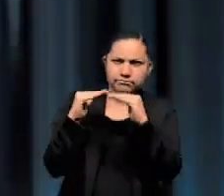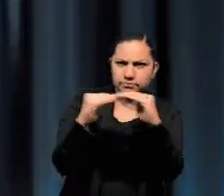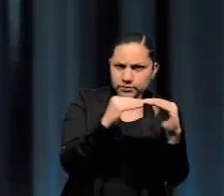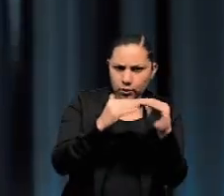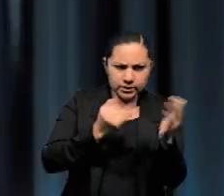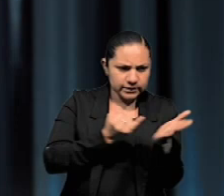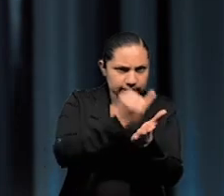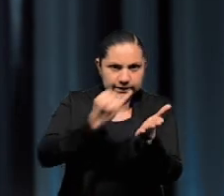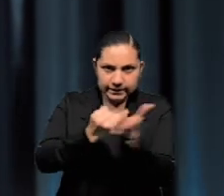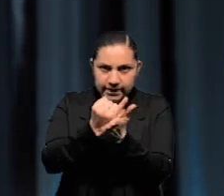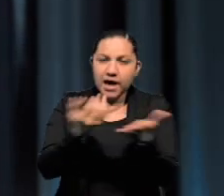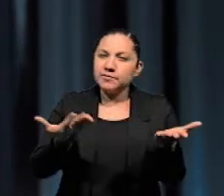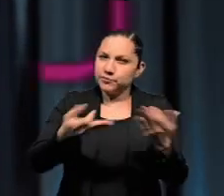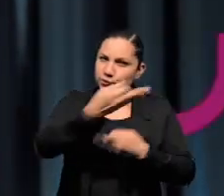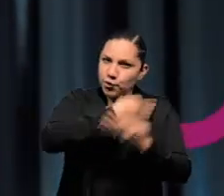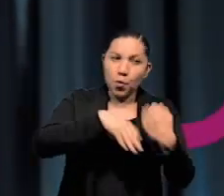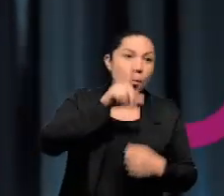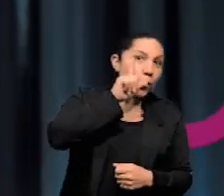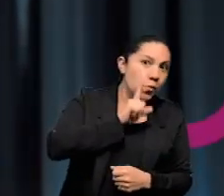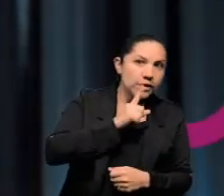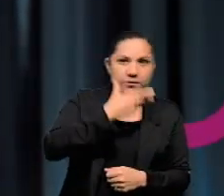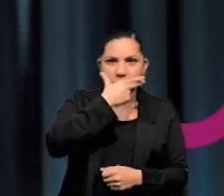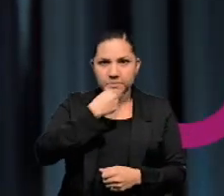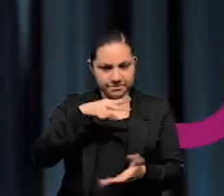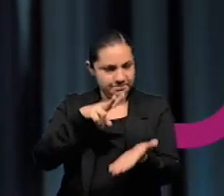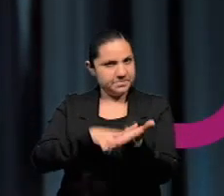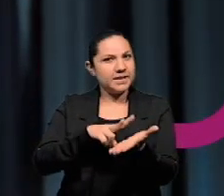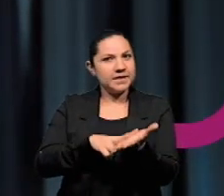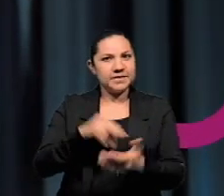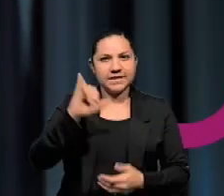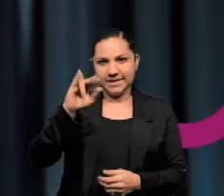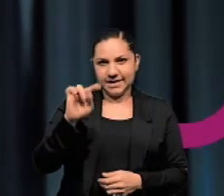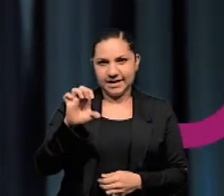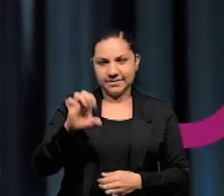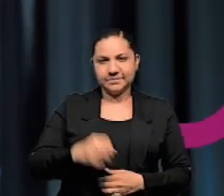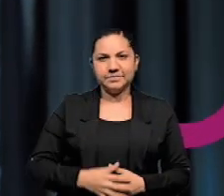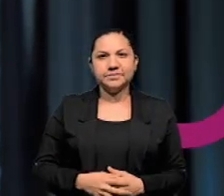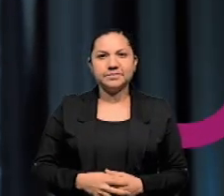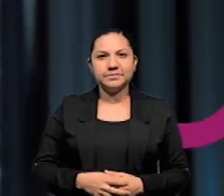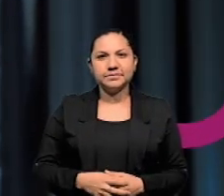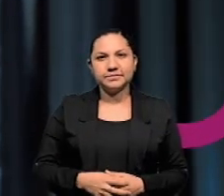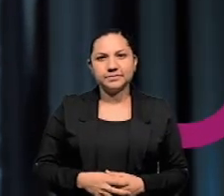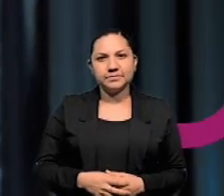Para que la democracia sea plena, contamos todas, contamos todos. INE.